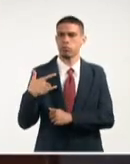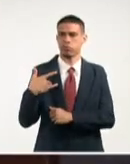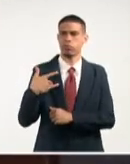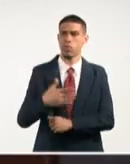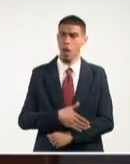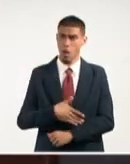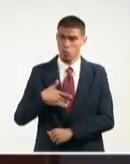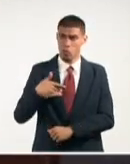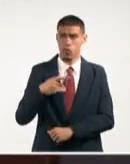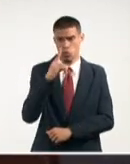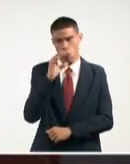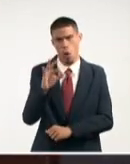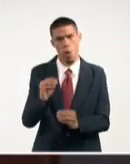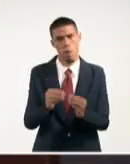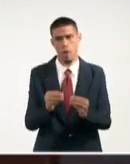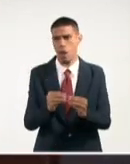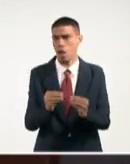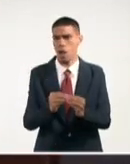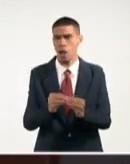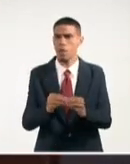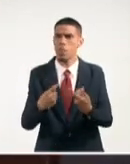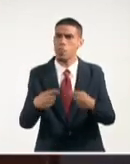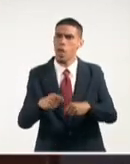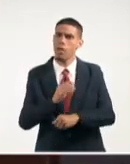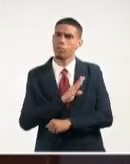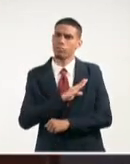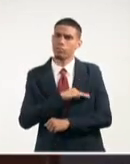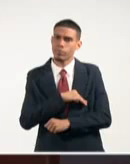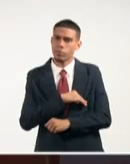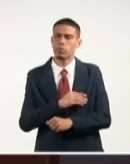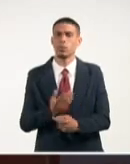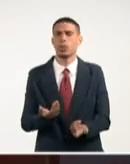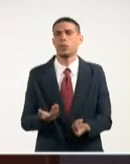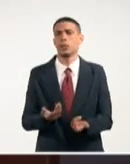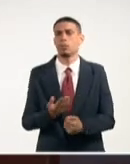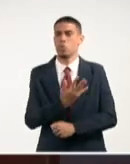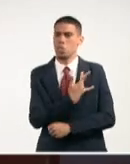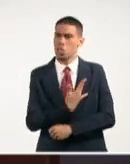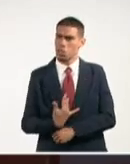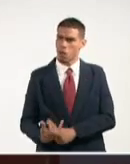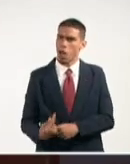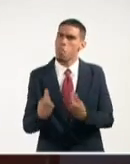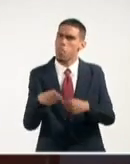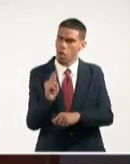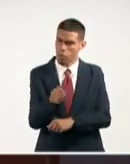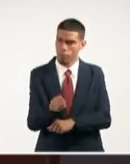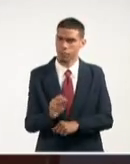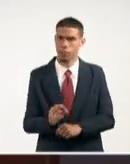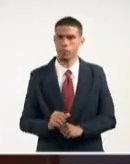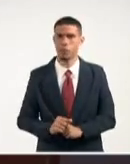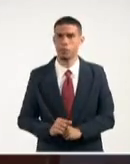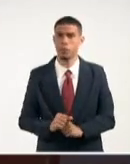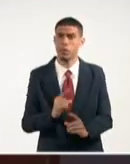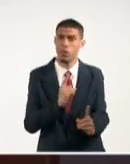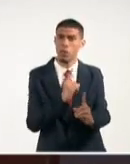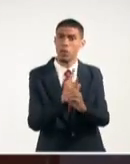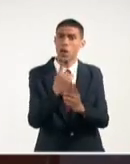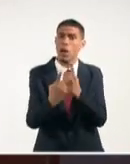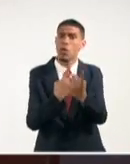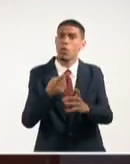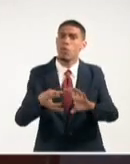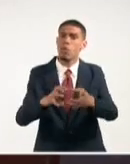cualquier manifestación de rutina e insensibilidad, a encontrar